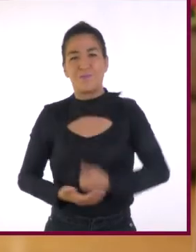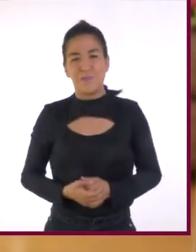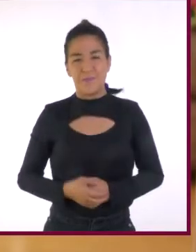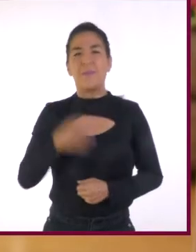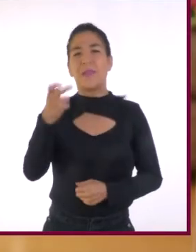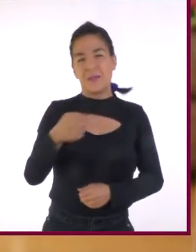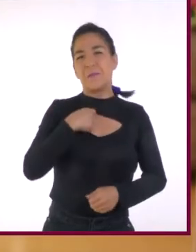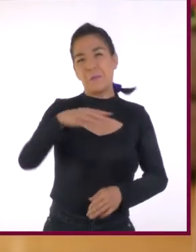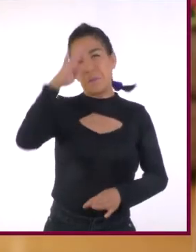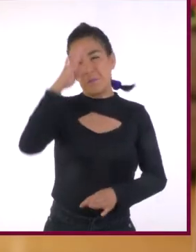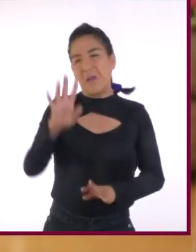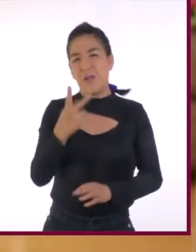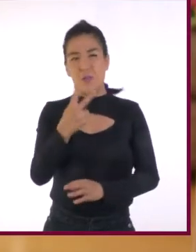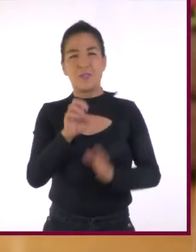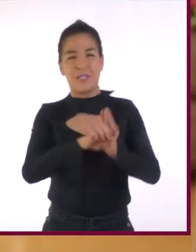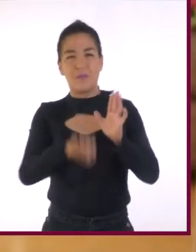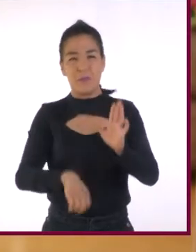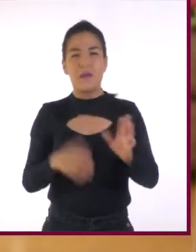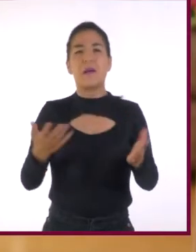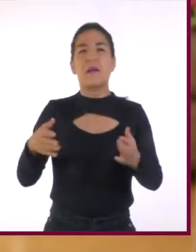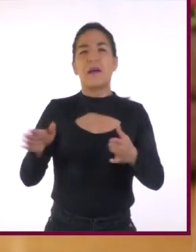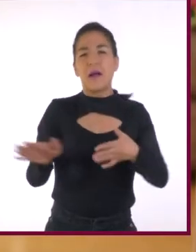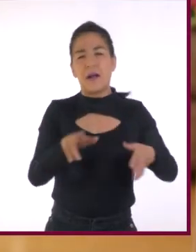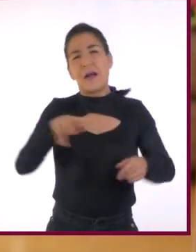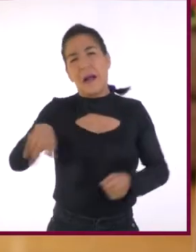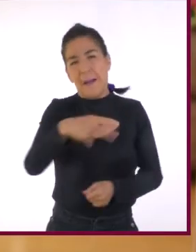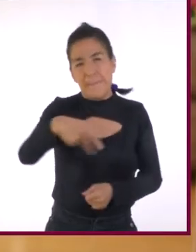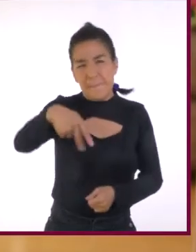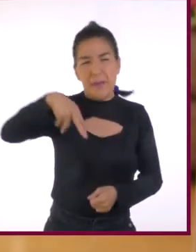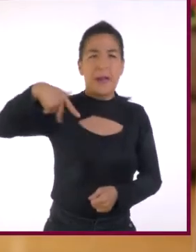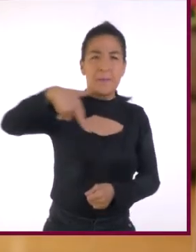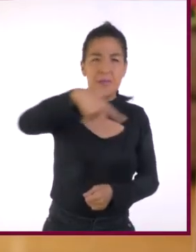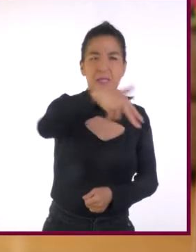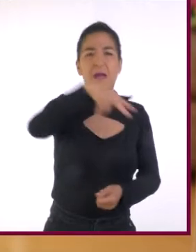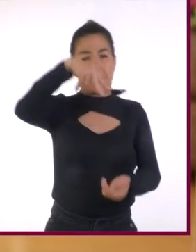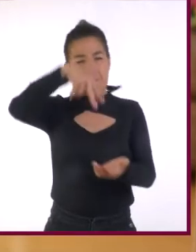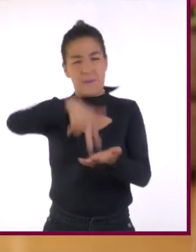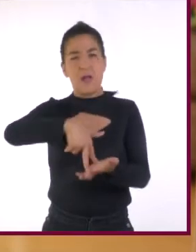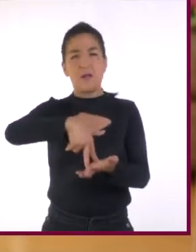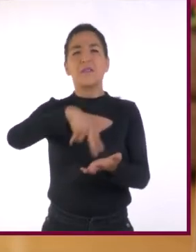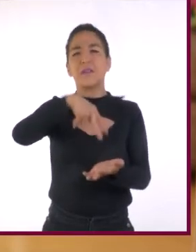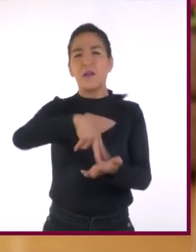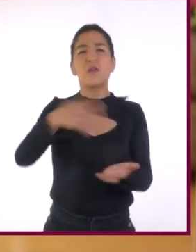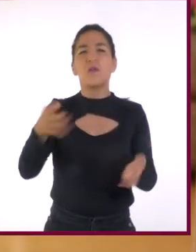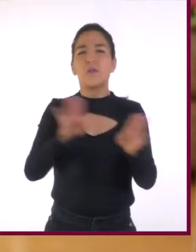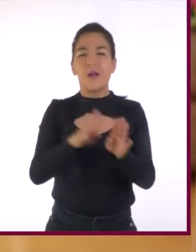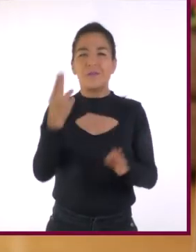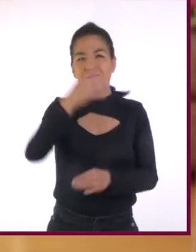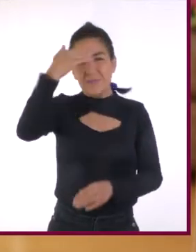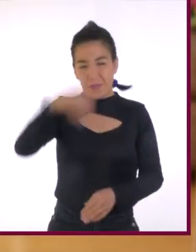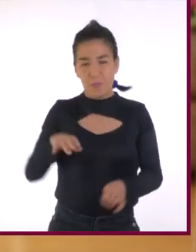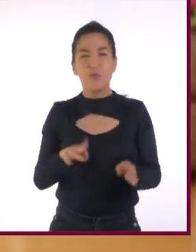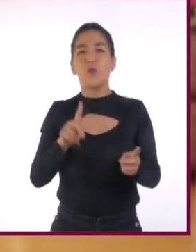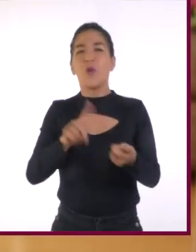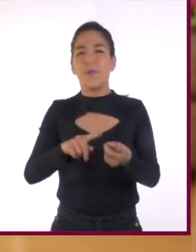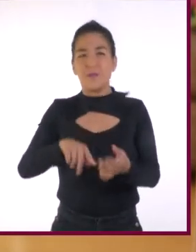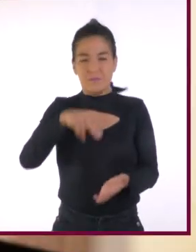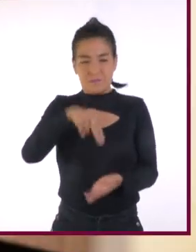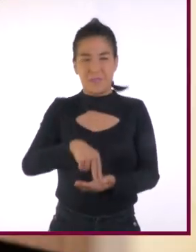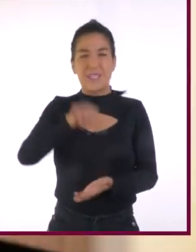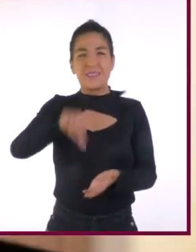centro de masa sobre el eje de la pierna. Si el centro de masa no estuviera sobre el eje de la pierna, la bailarina no se